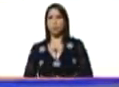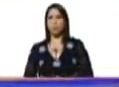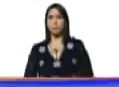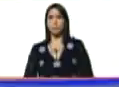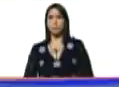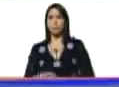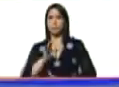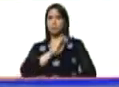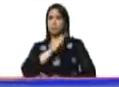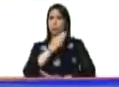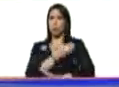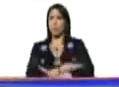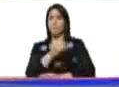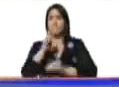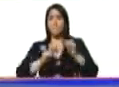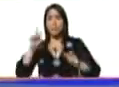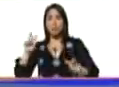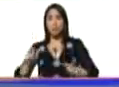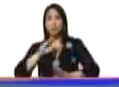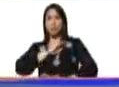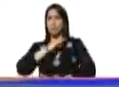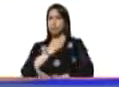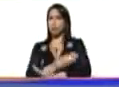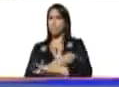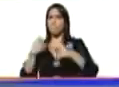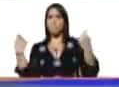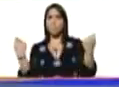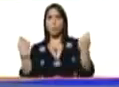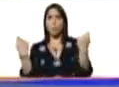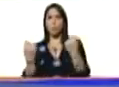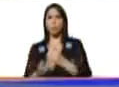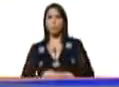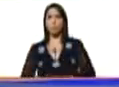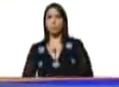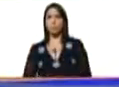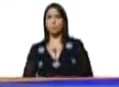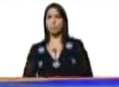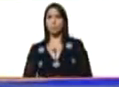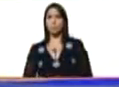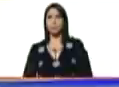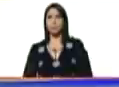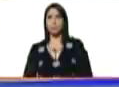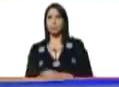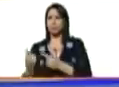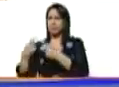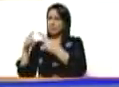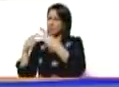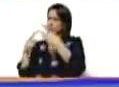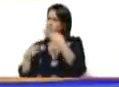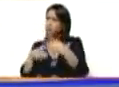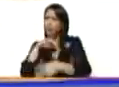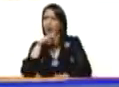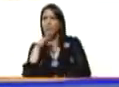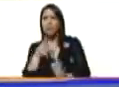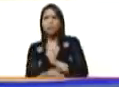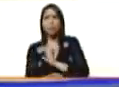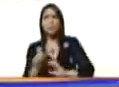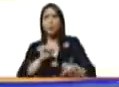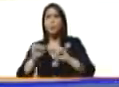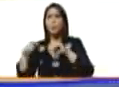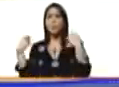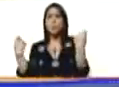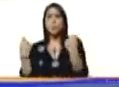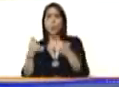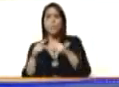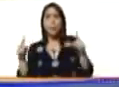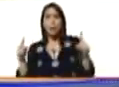el poder de los ciudadanos, el poder popular. Por ahí hay quienes hablan del movimiento popular.